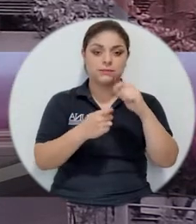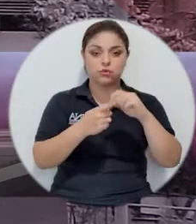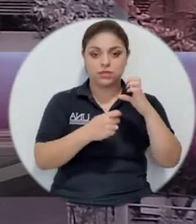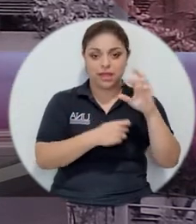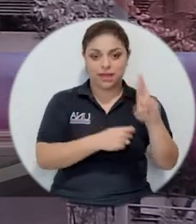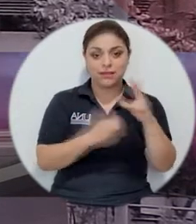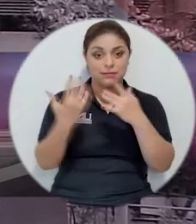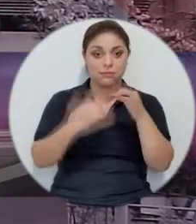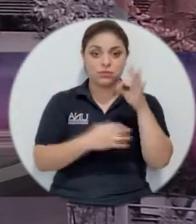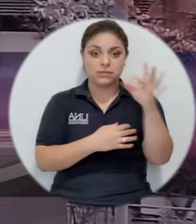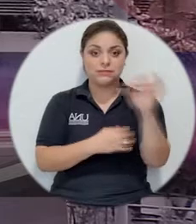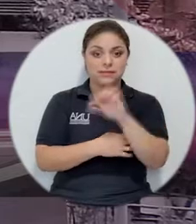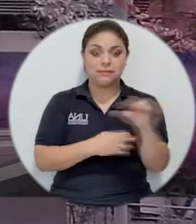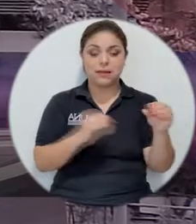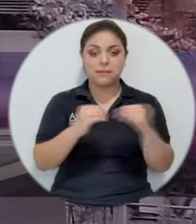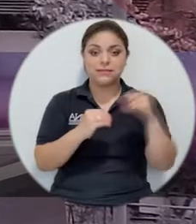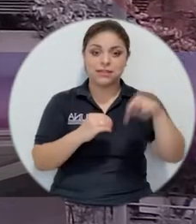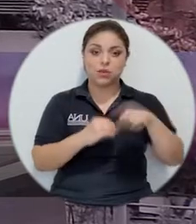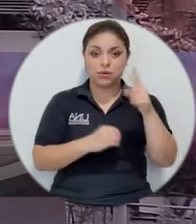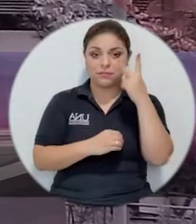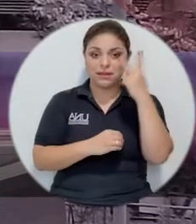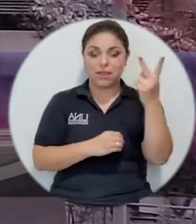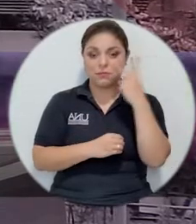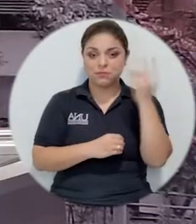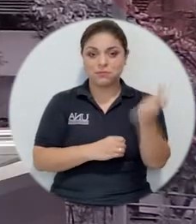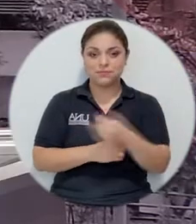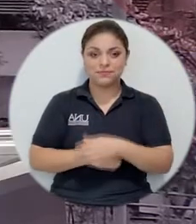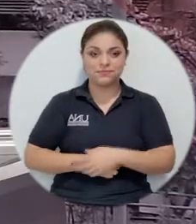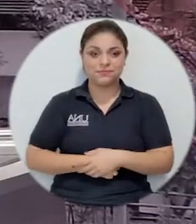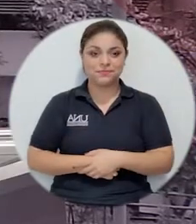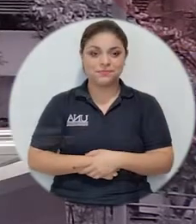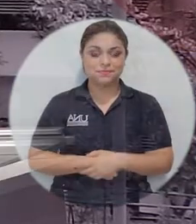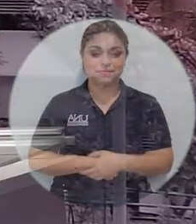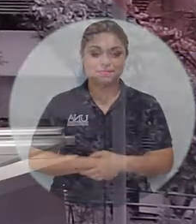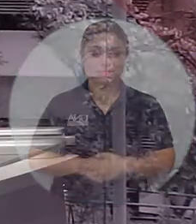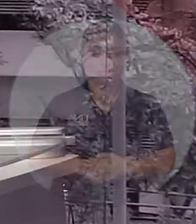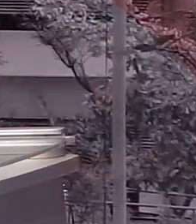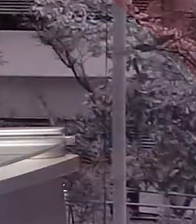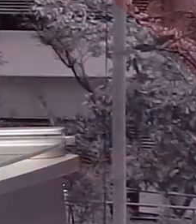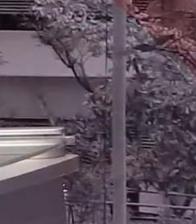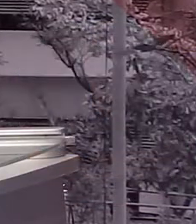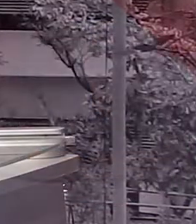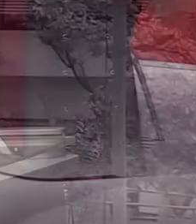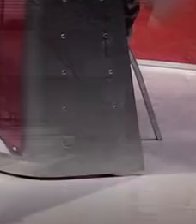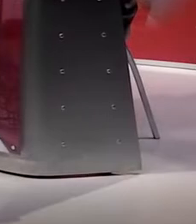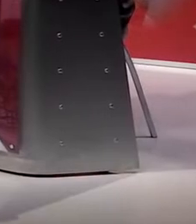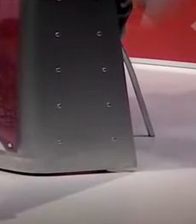www.unacomunica.una.ac.cr. Le esperamos la próxima semana con más aquí en Una Mirada. Hasta pronto.